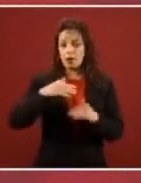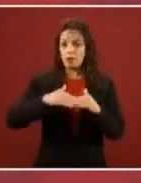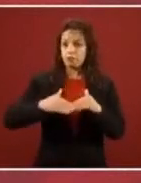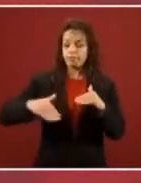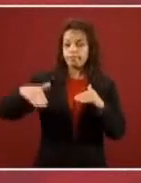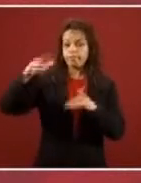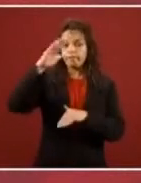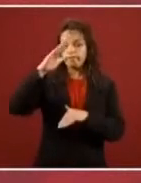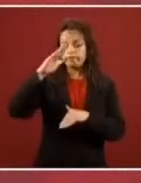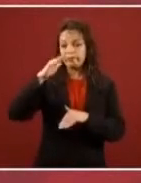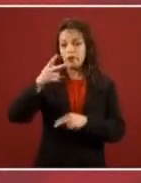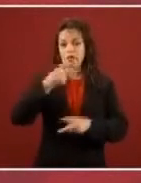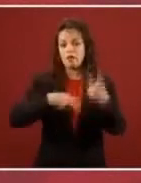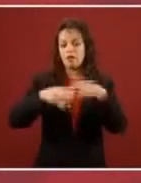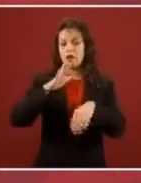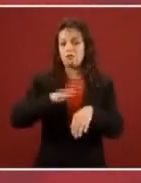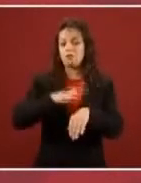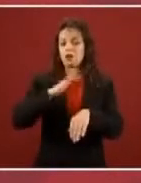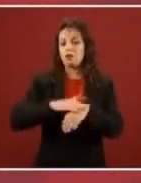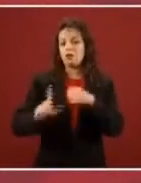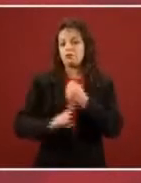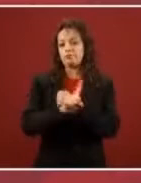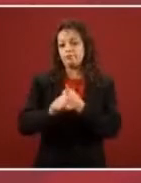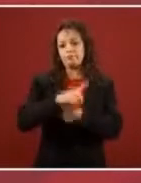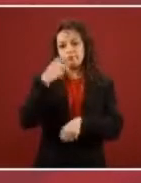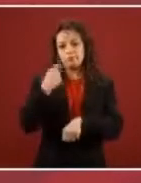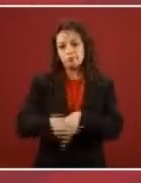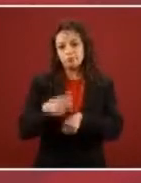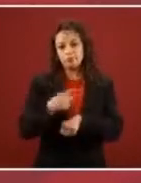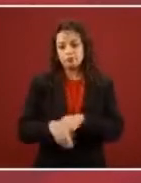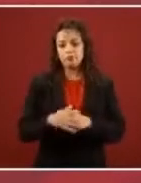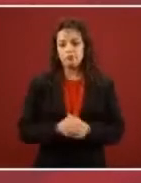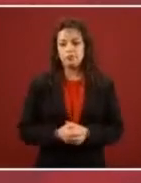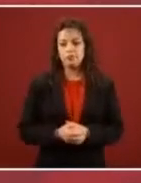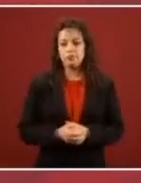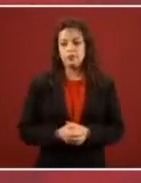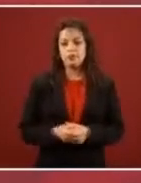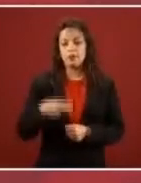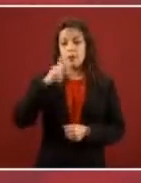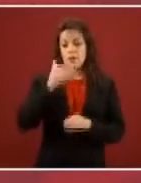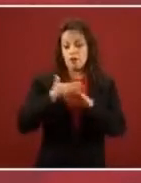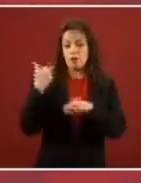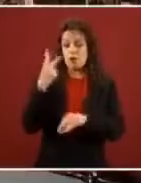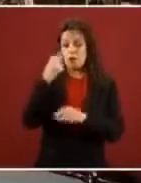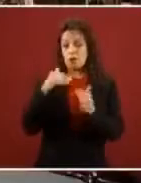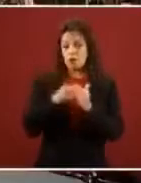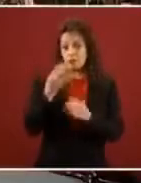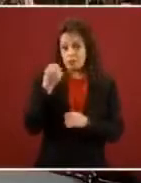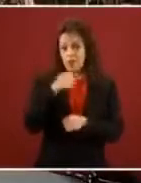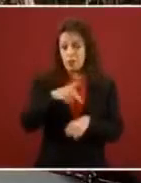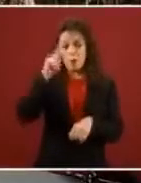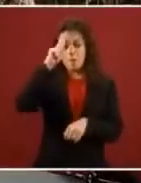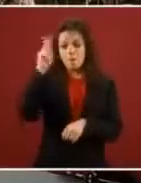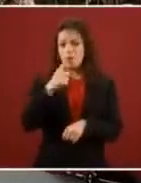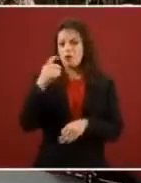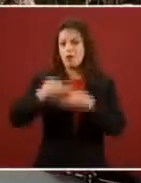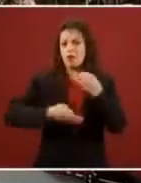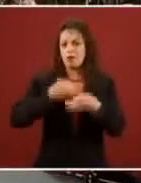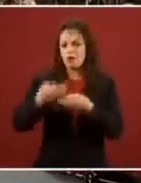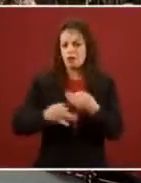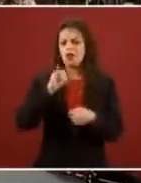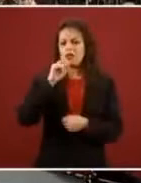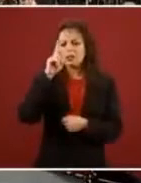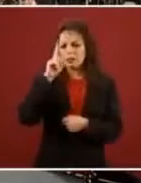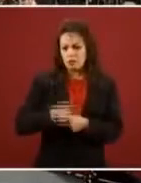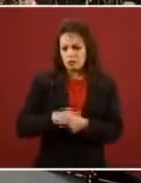delictiva. O sea, es que su último año fue más que cualquier otro. Eso es un aumento, sí, un aumento,